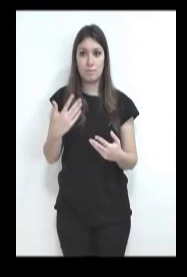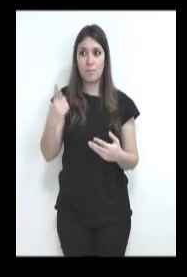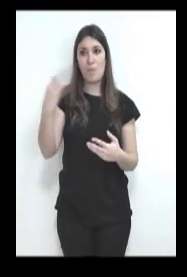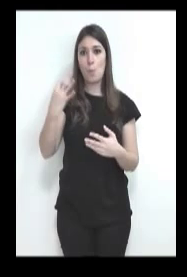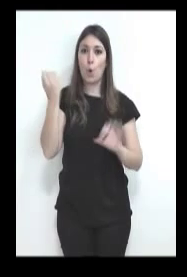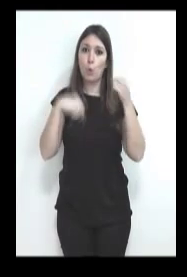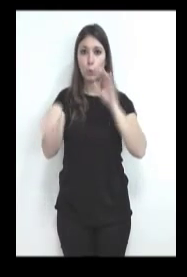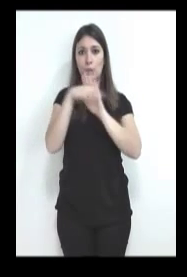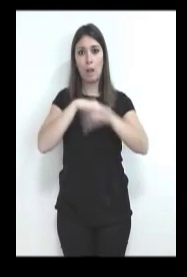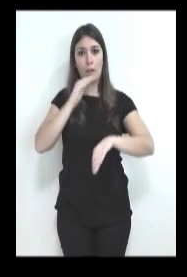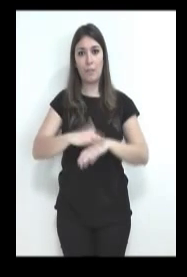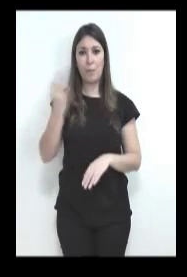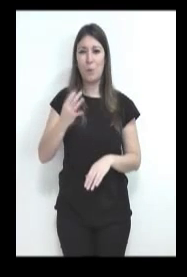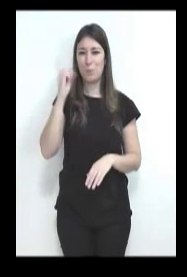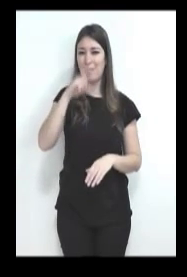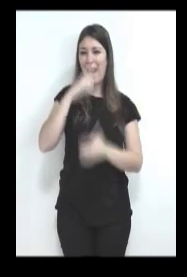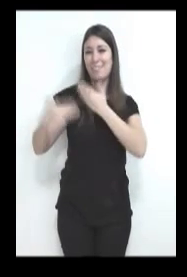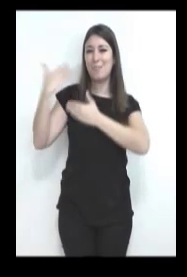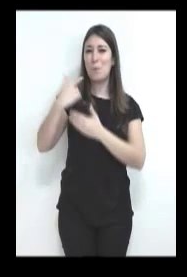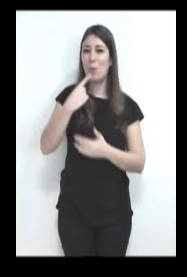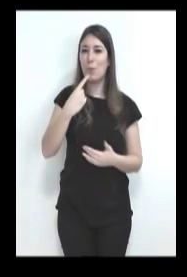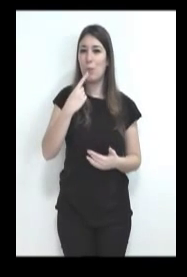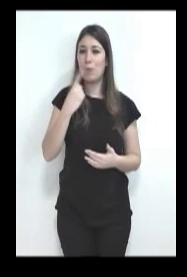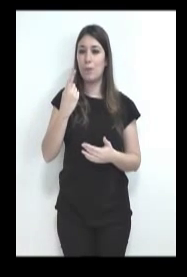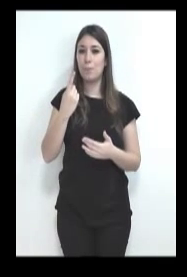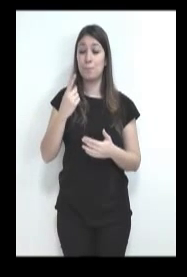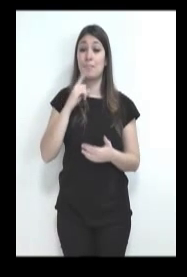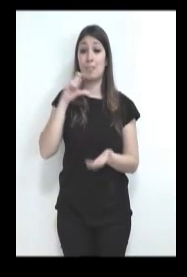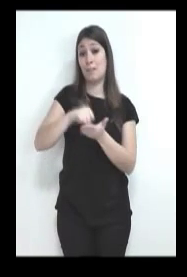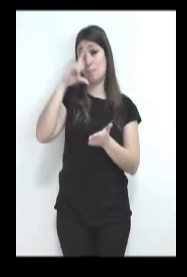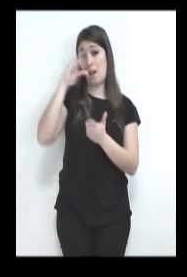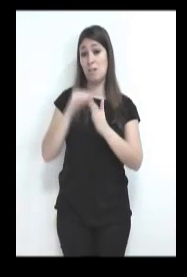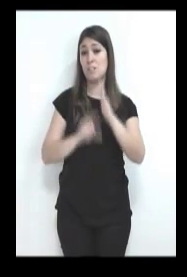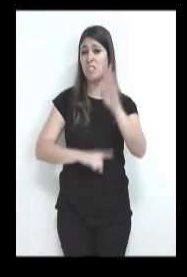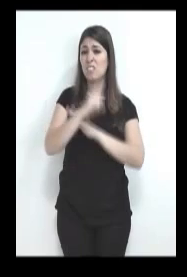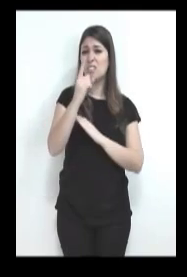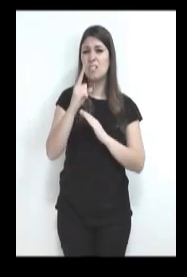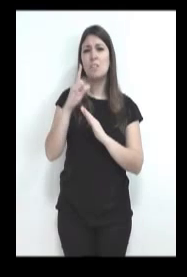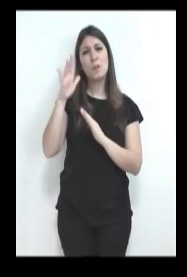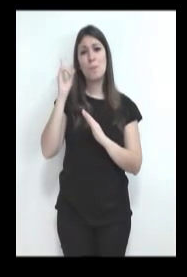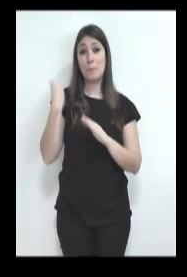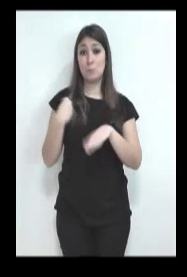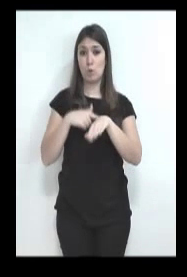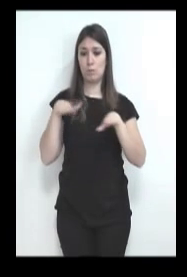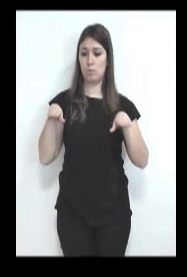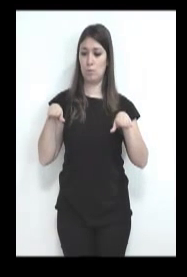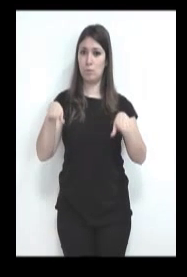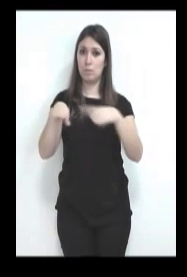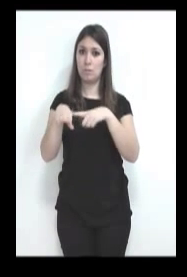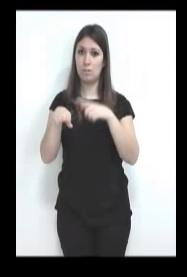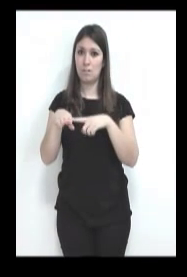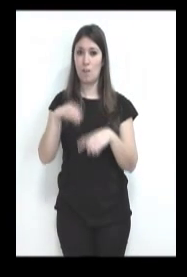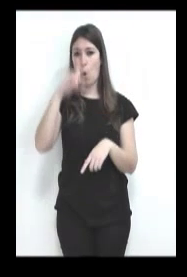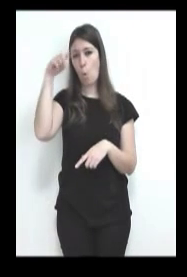marcadas? O como se decía antes, el desarrollo de las Smart Cities tiene que ir acompañado de un desarrollo paralelo de